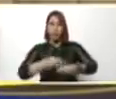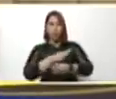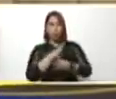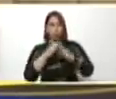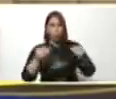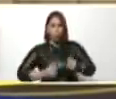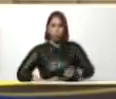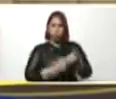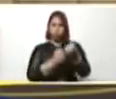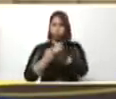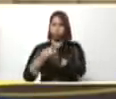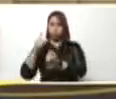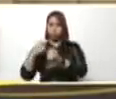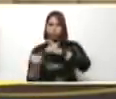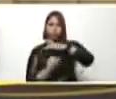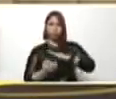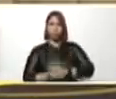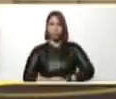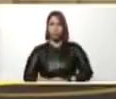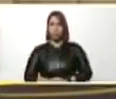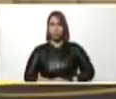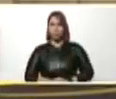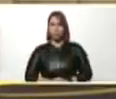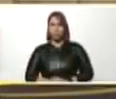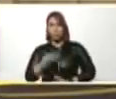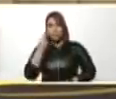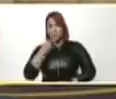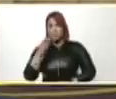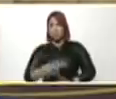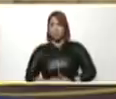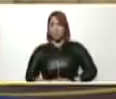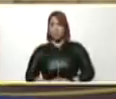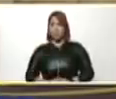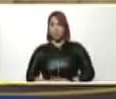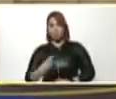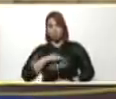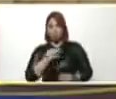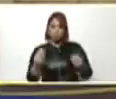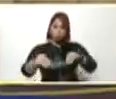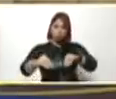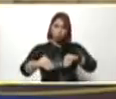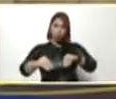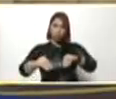apoyo institucional, político, y hemos acordado